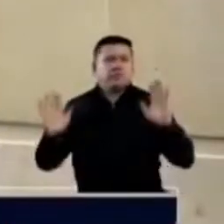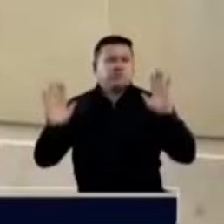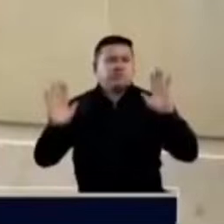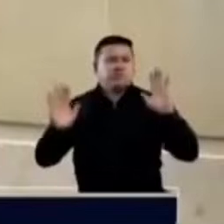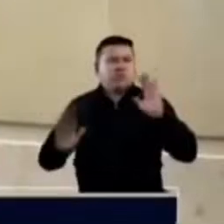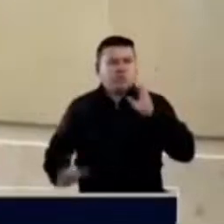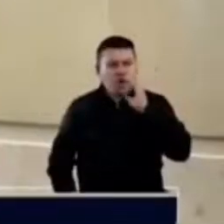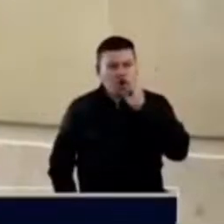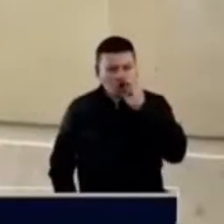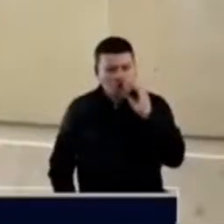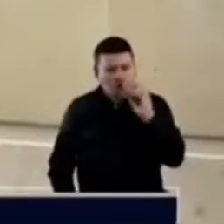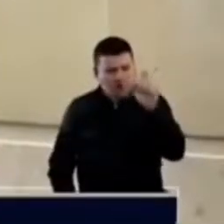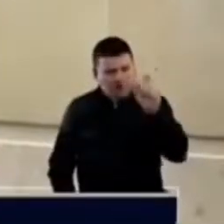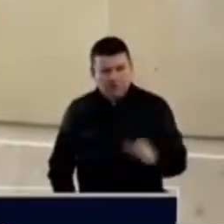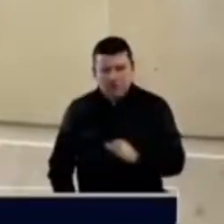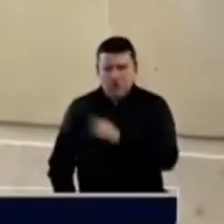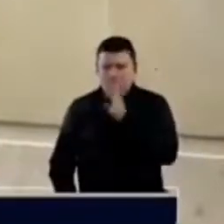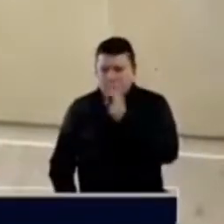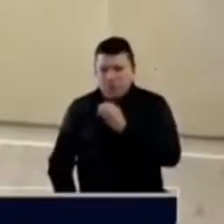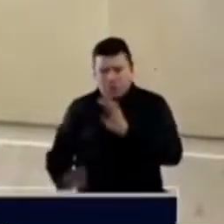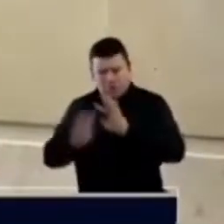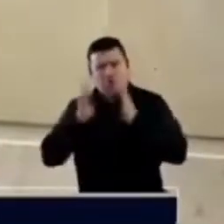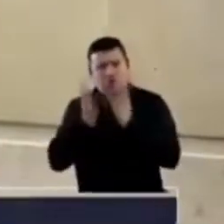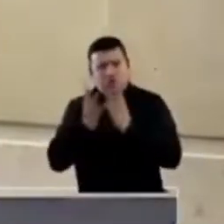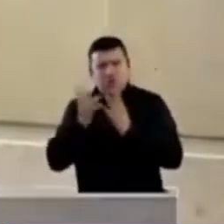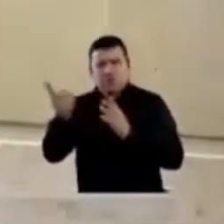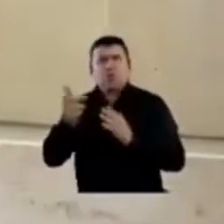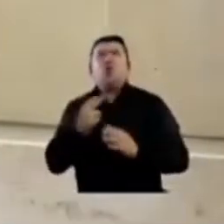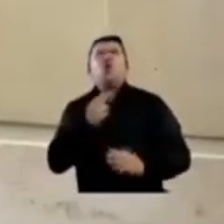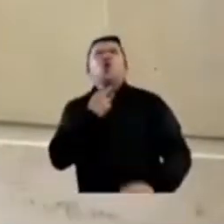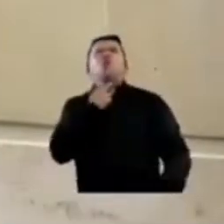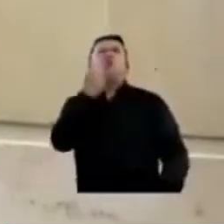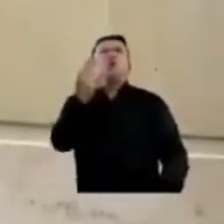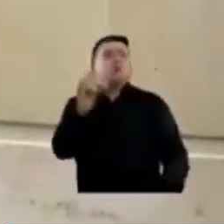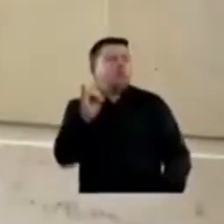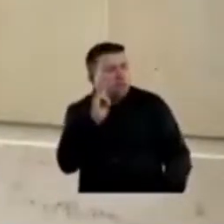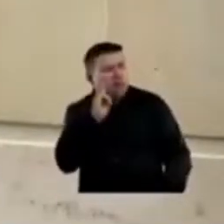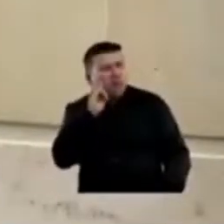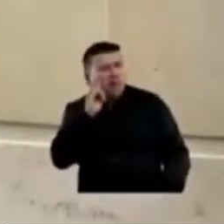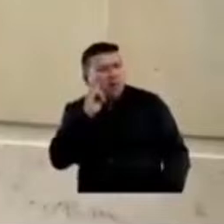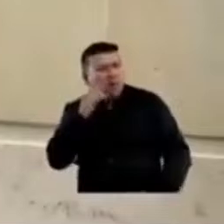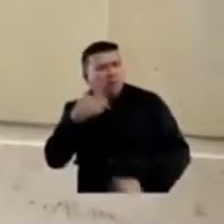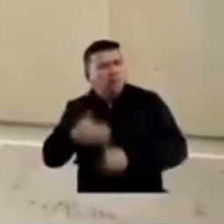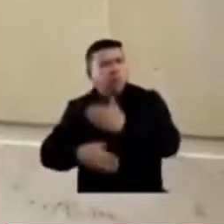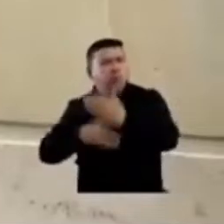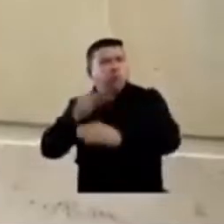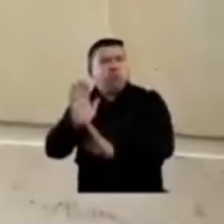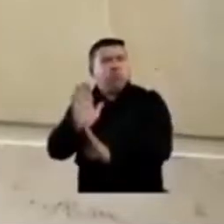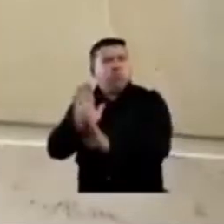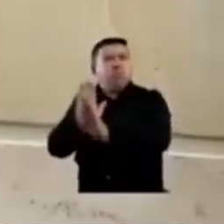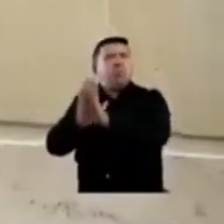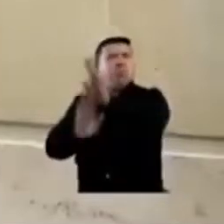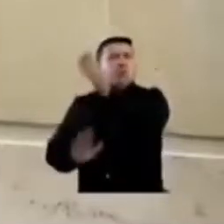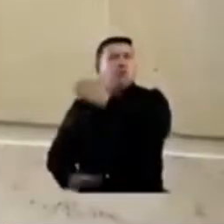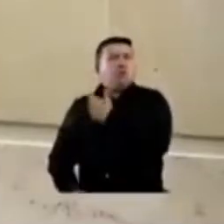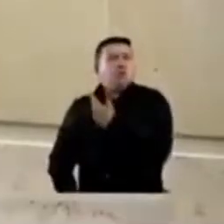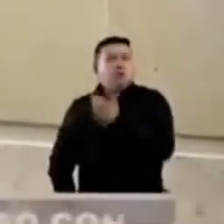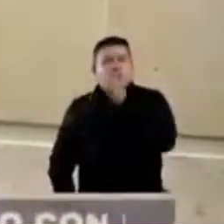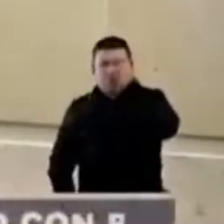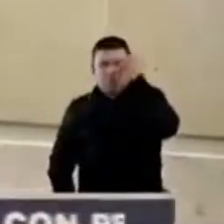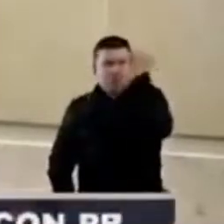Somos hombres del Congreso. Aquí se levantó su voz. Aquí se construyó su